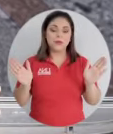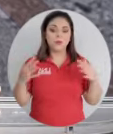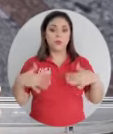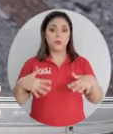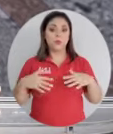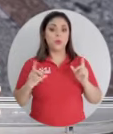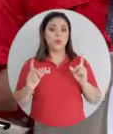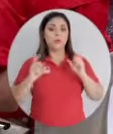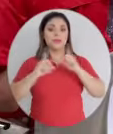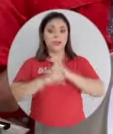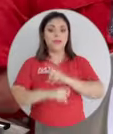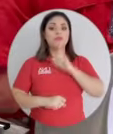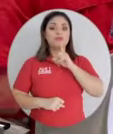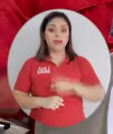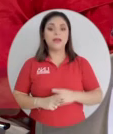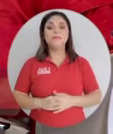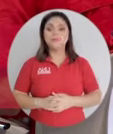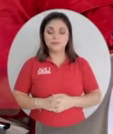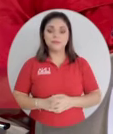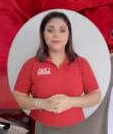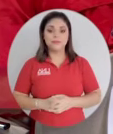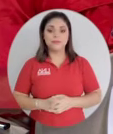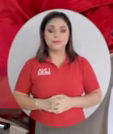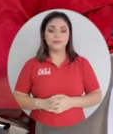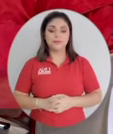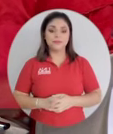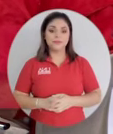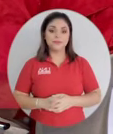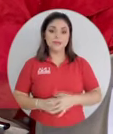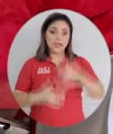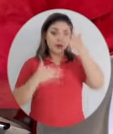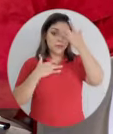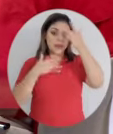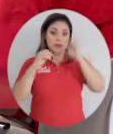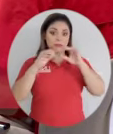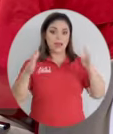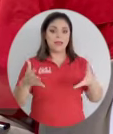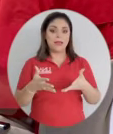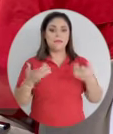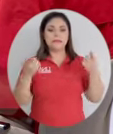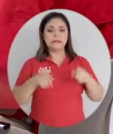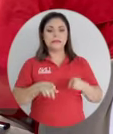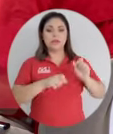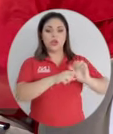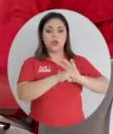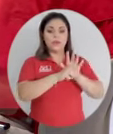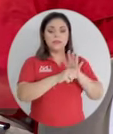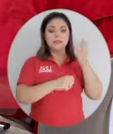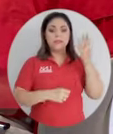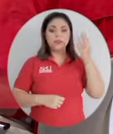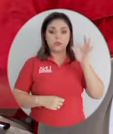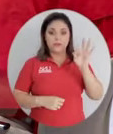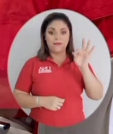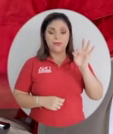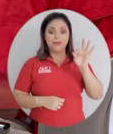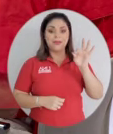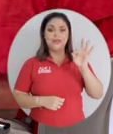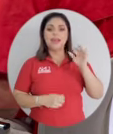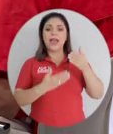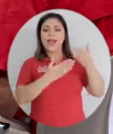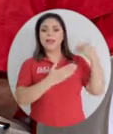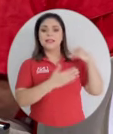marco complicado. Complejo, muy complejo. Entramos a la pandemia causada por COVID-19 en el 6 de marzo